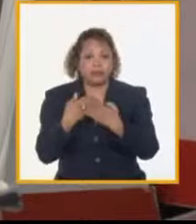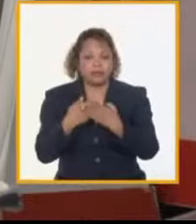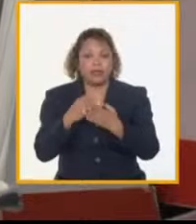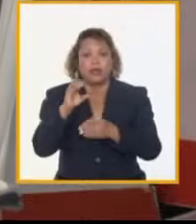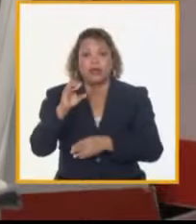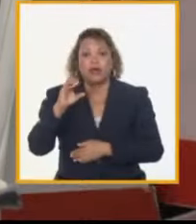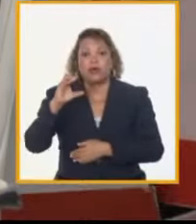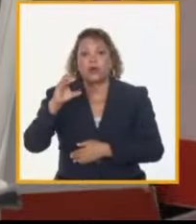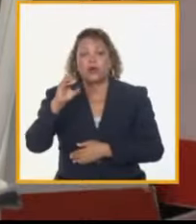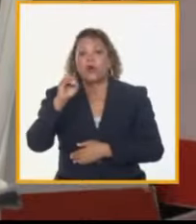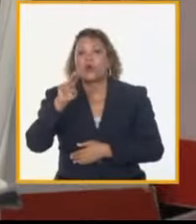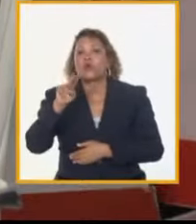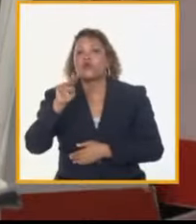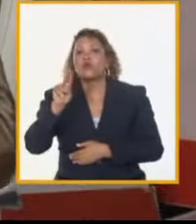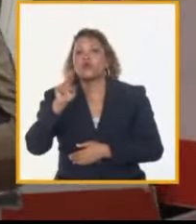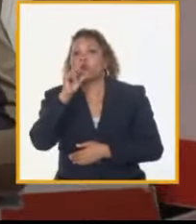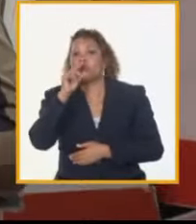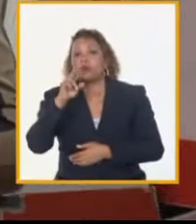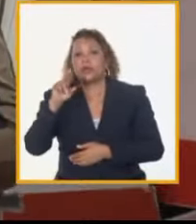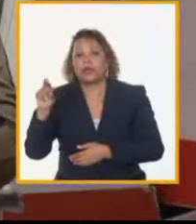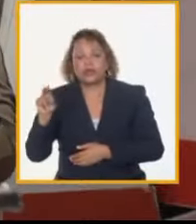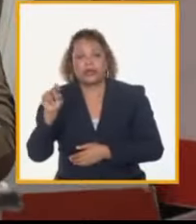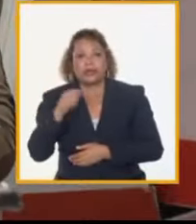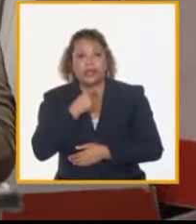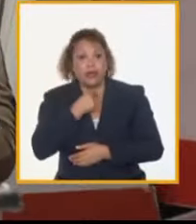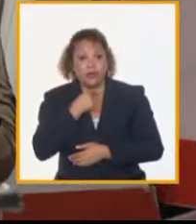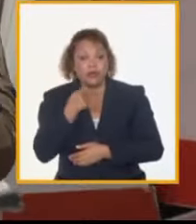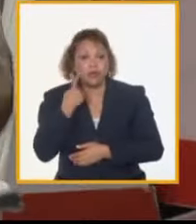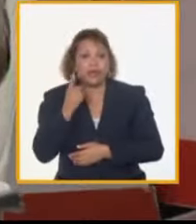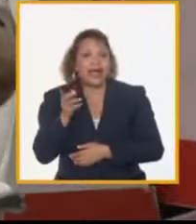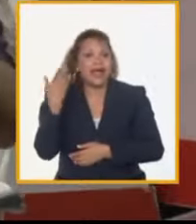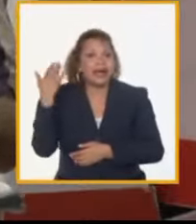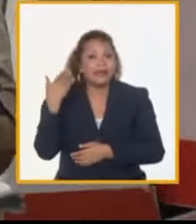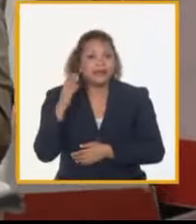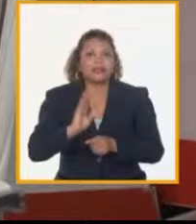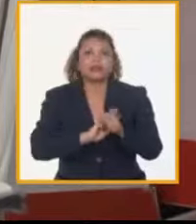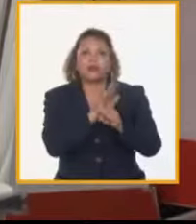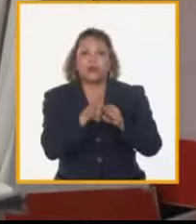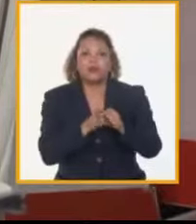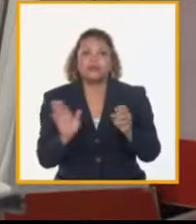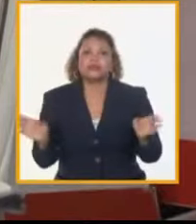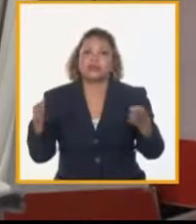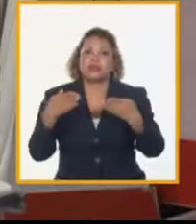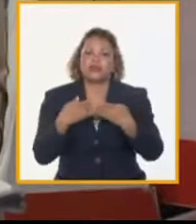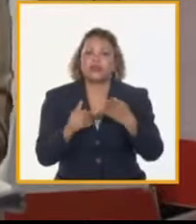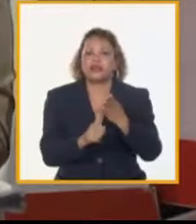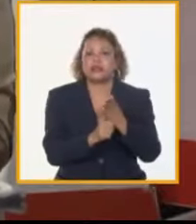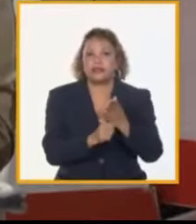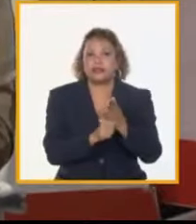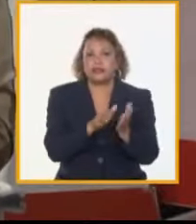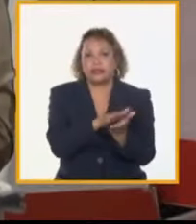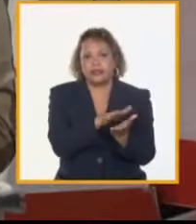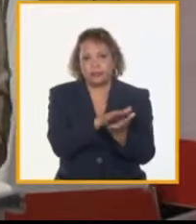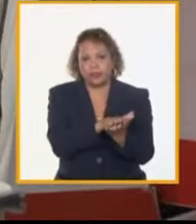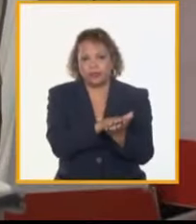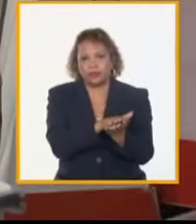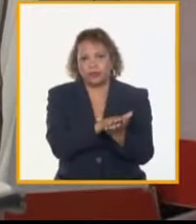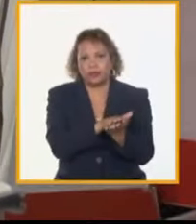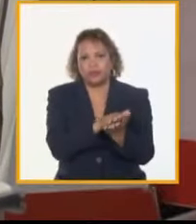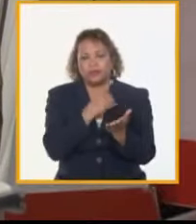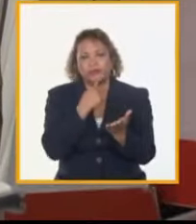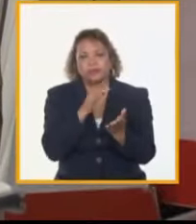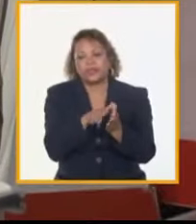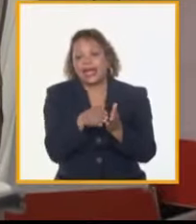se decidió cerrar lo que era la agencia de reservación. La reservación normal. Exactamente, el establecimiento de reservación que quedaba a un